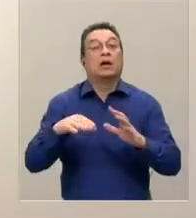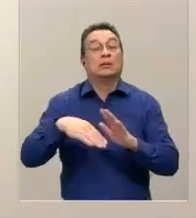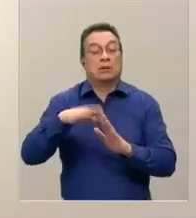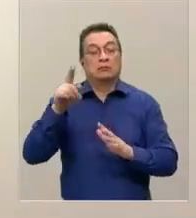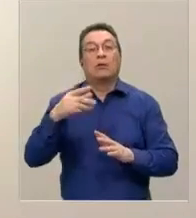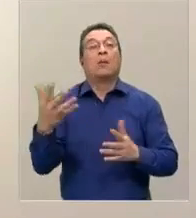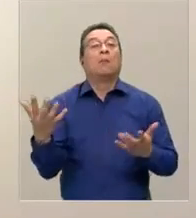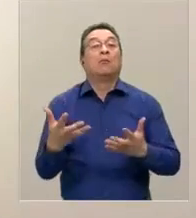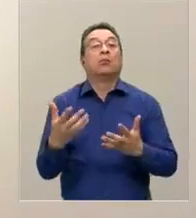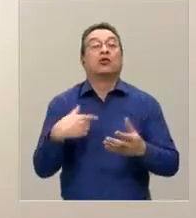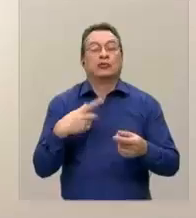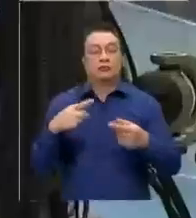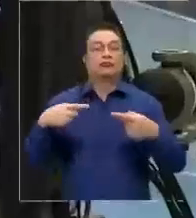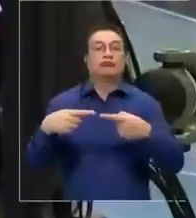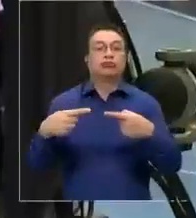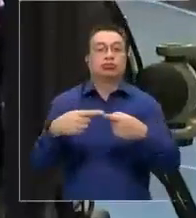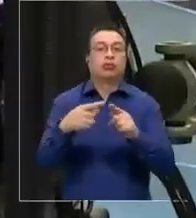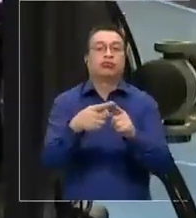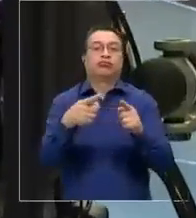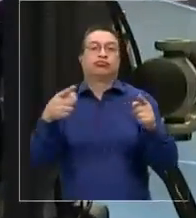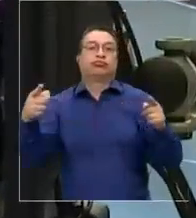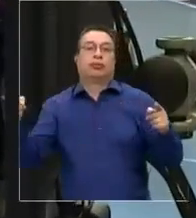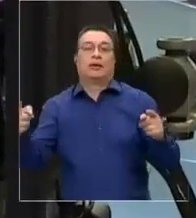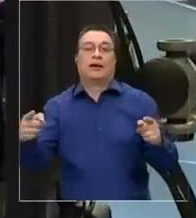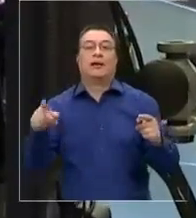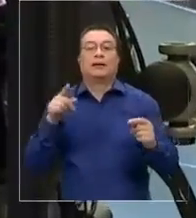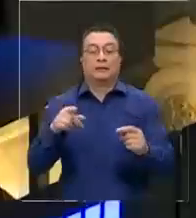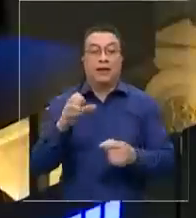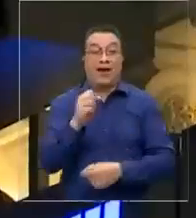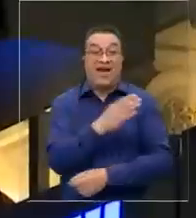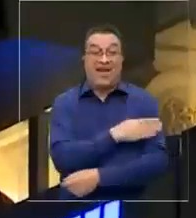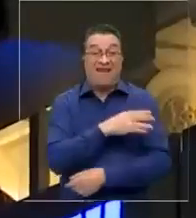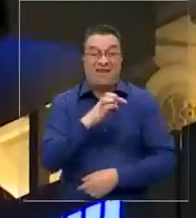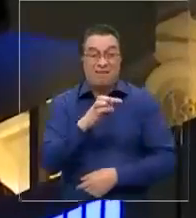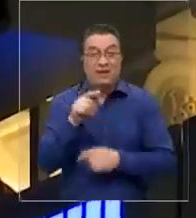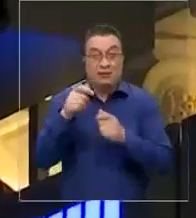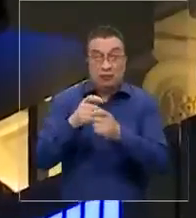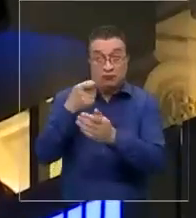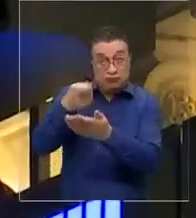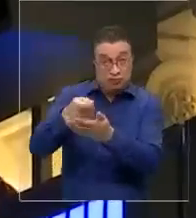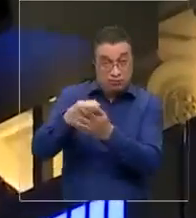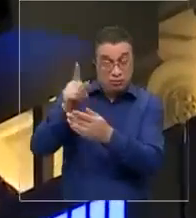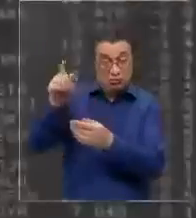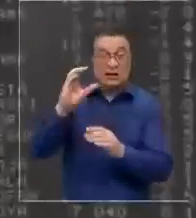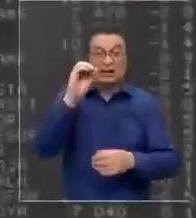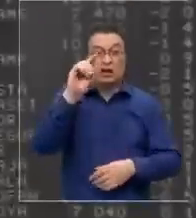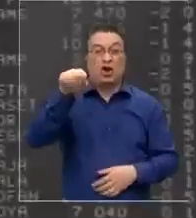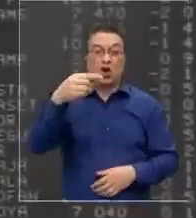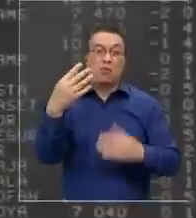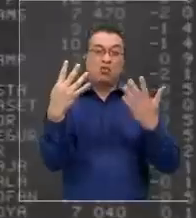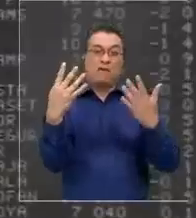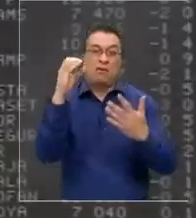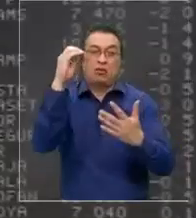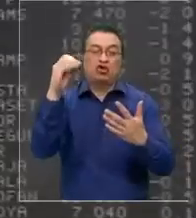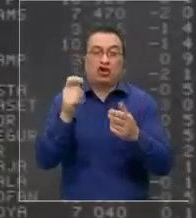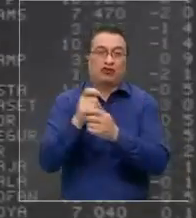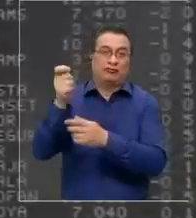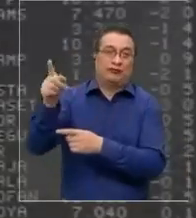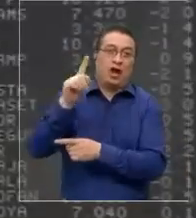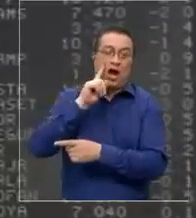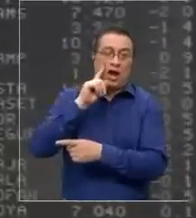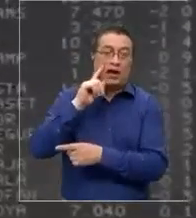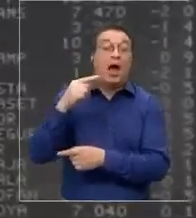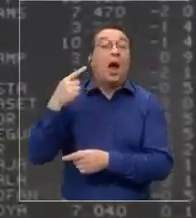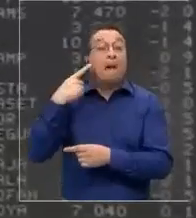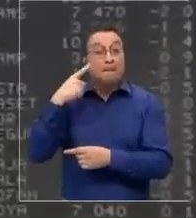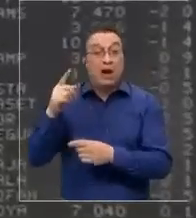como resultado de la duración del conflicto. Aunque la inversión de los fondos de pensiones en la zona del conflicto es de solo un 0,9%, su magnitud